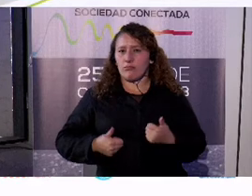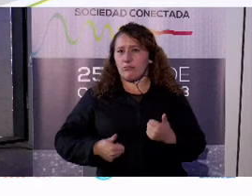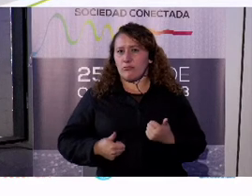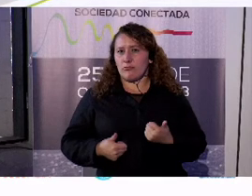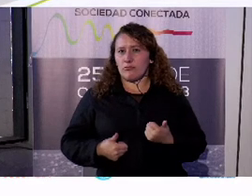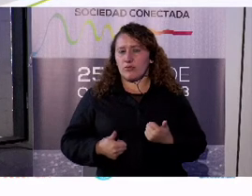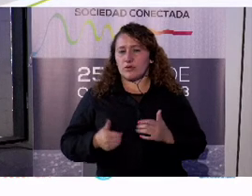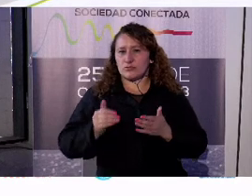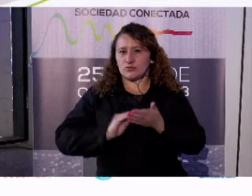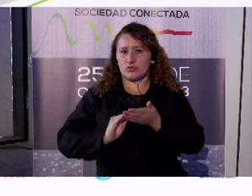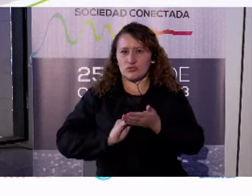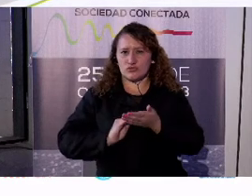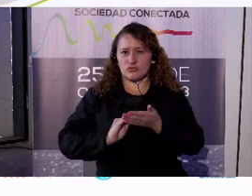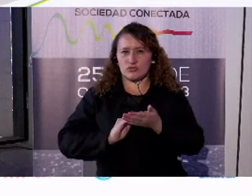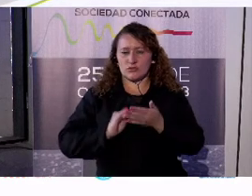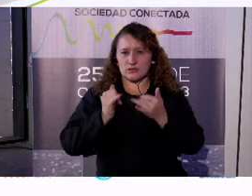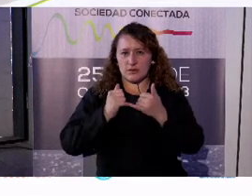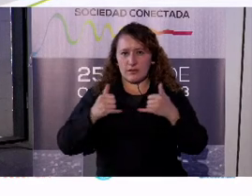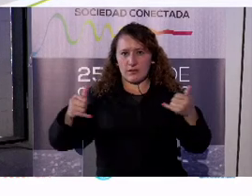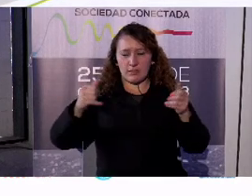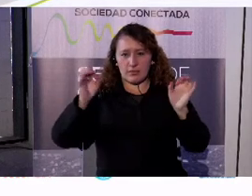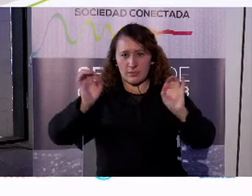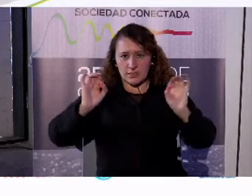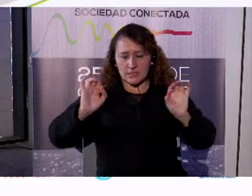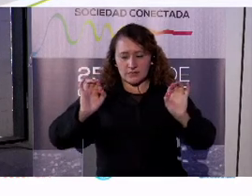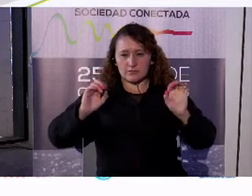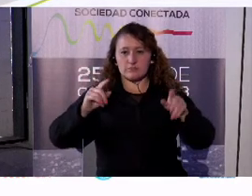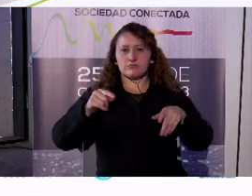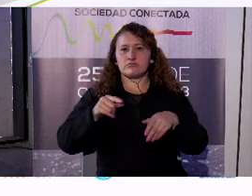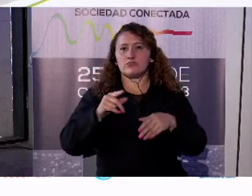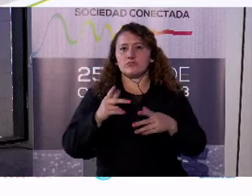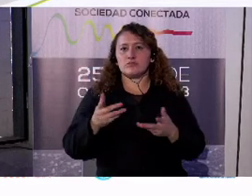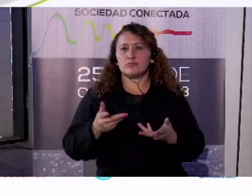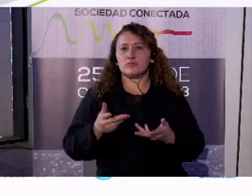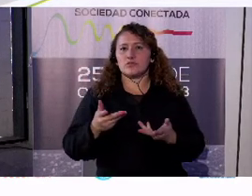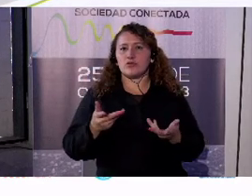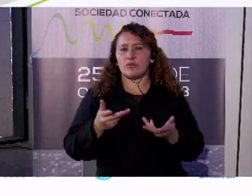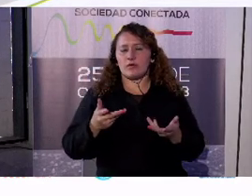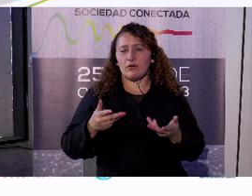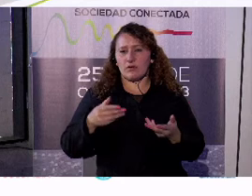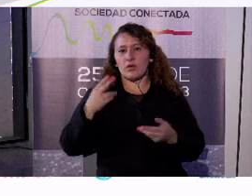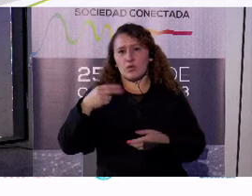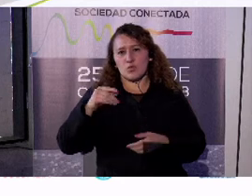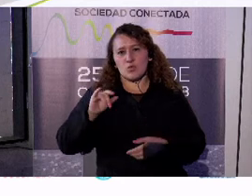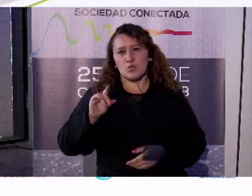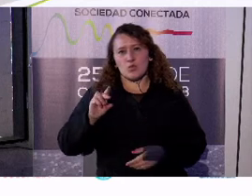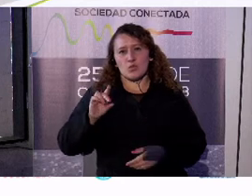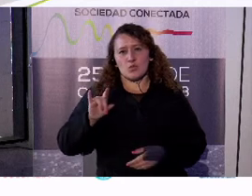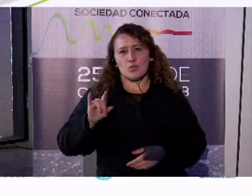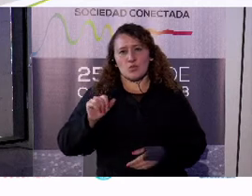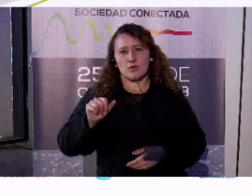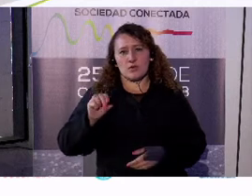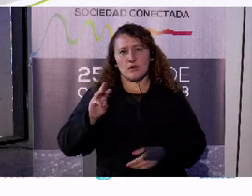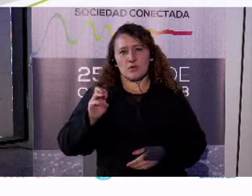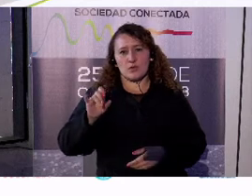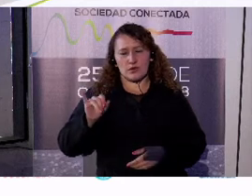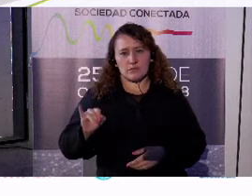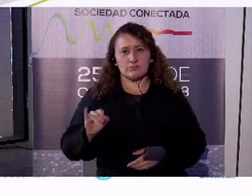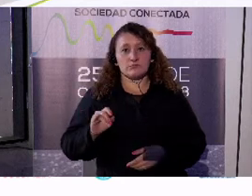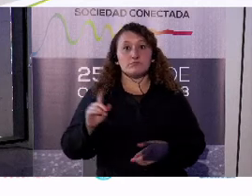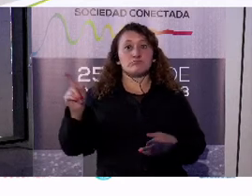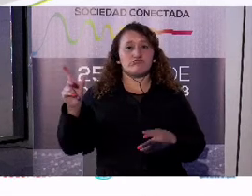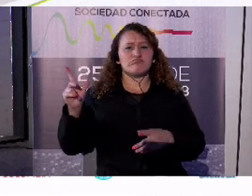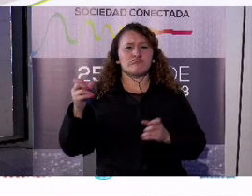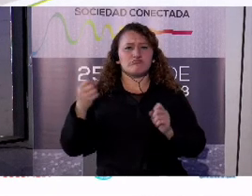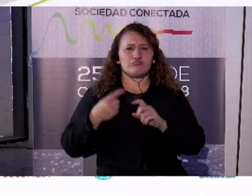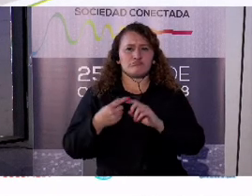soluciones inalámbricas en n2n en Huawei trabajó de la mano con el Ministerio tic